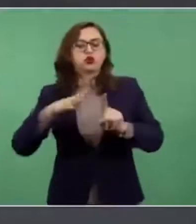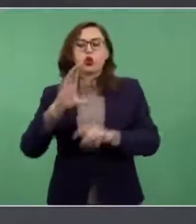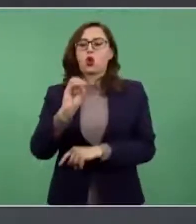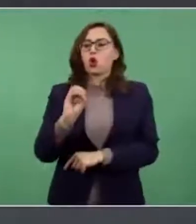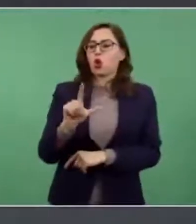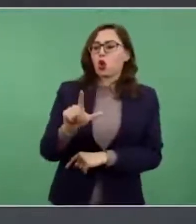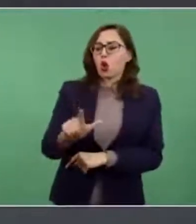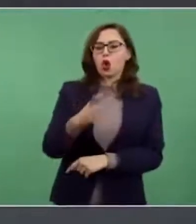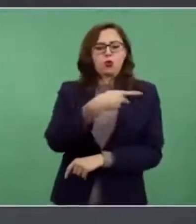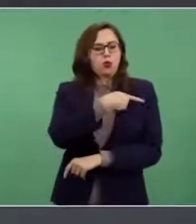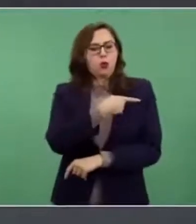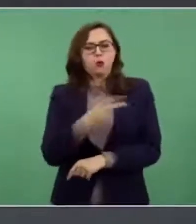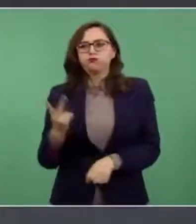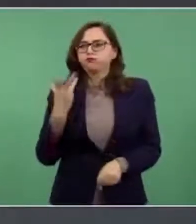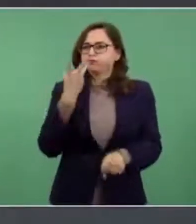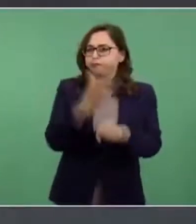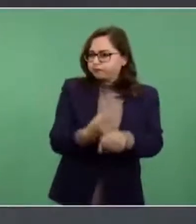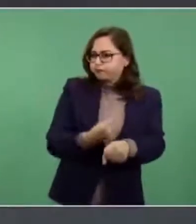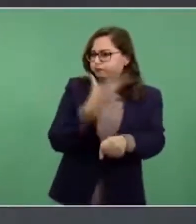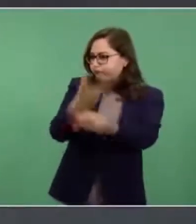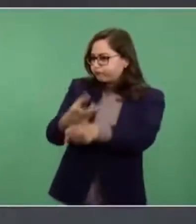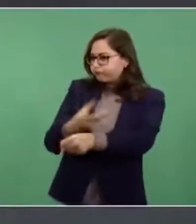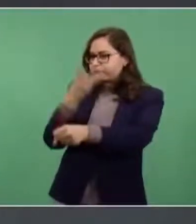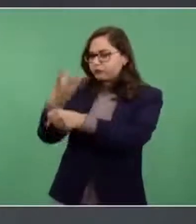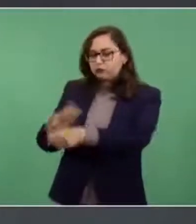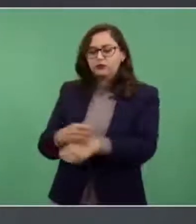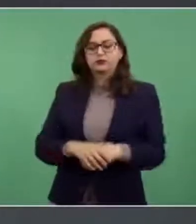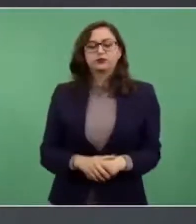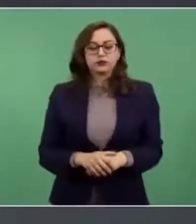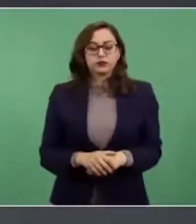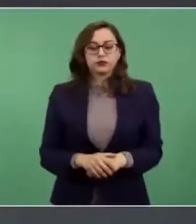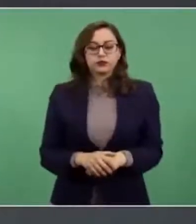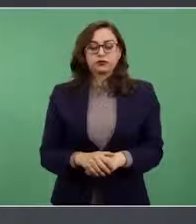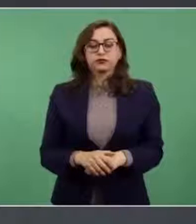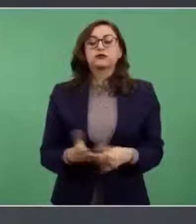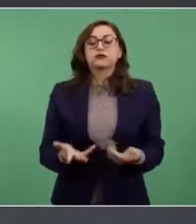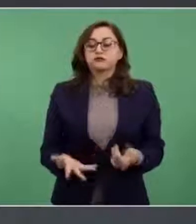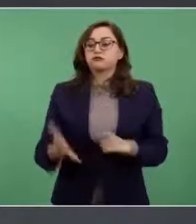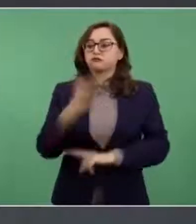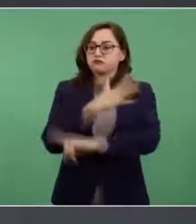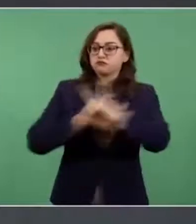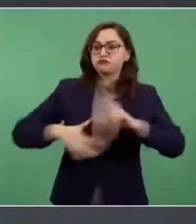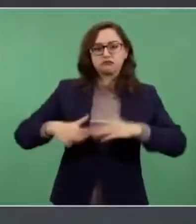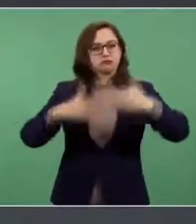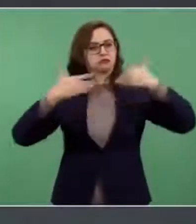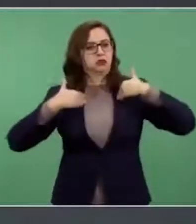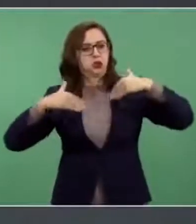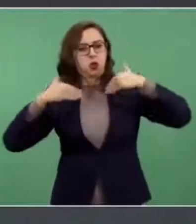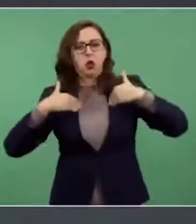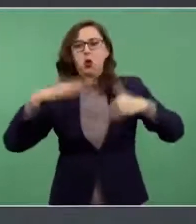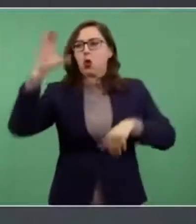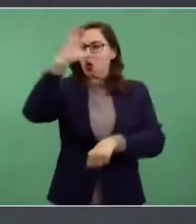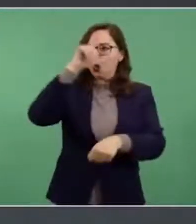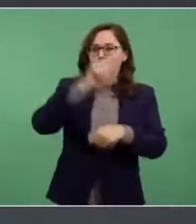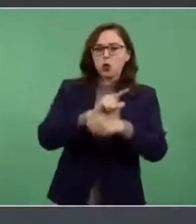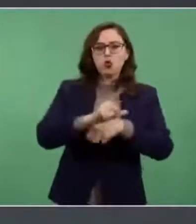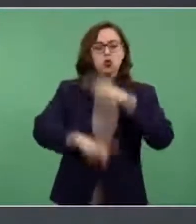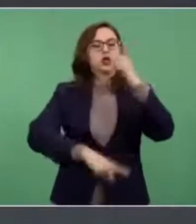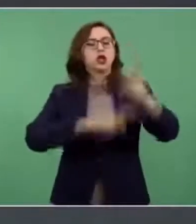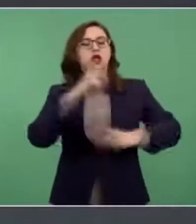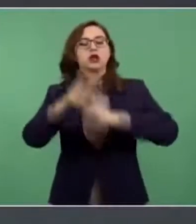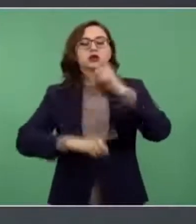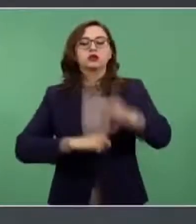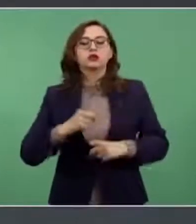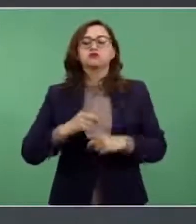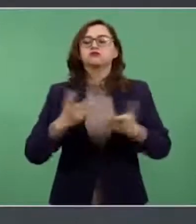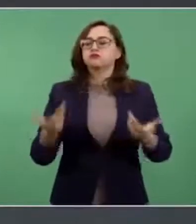colonias populares. Se han mejorado estos espacios urbanos para la recreación, la cultura y el deporte